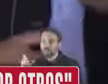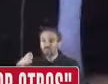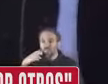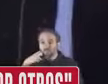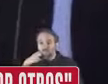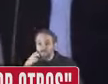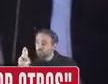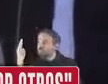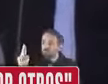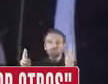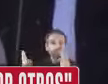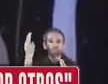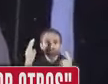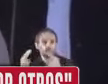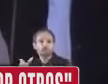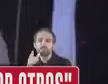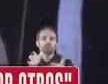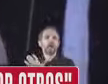se morían como moscas